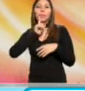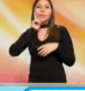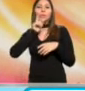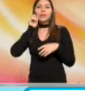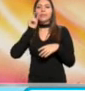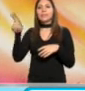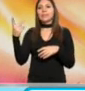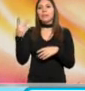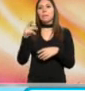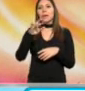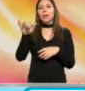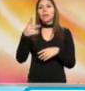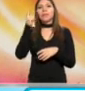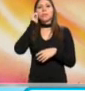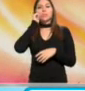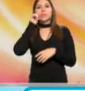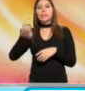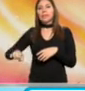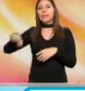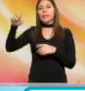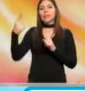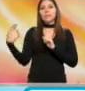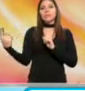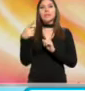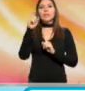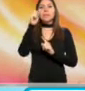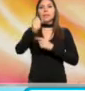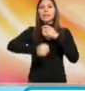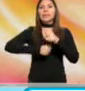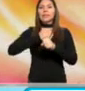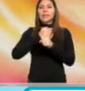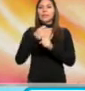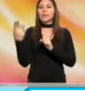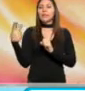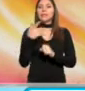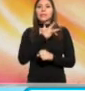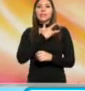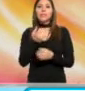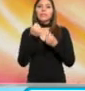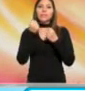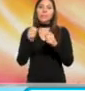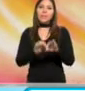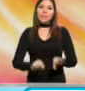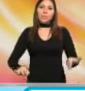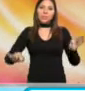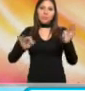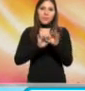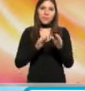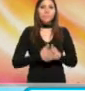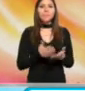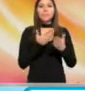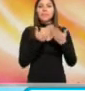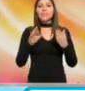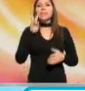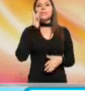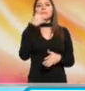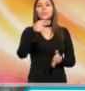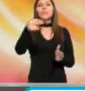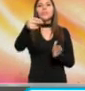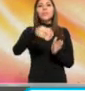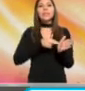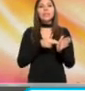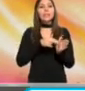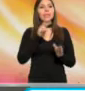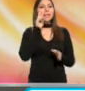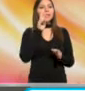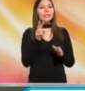que le llevaba 20 años de edad, fue una persona muy importante. ¿Qué vemos en esta firma? Fíjense cómo